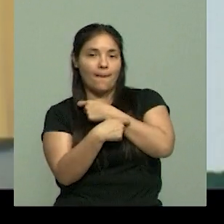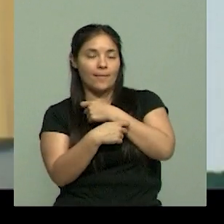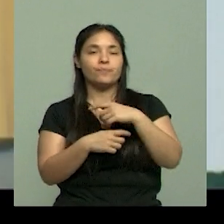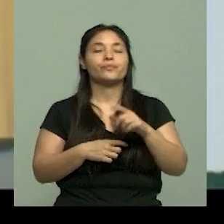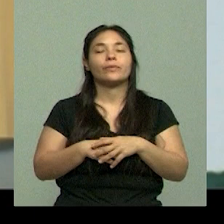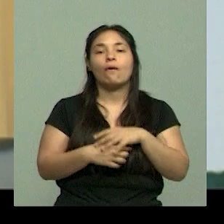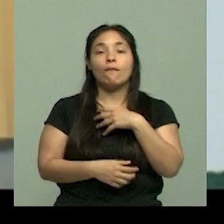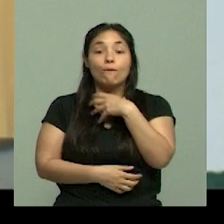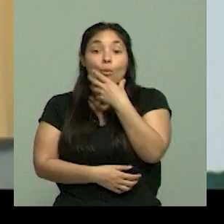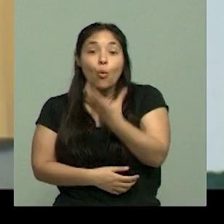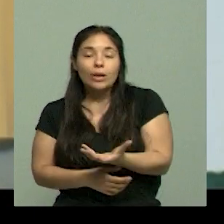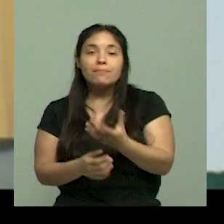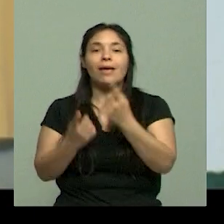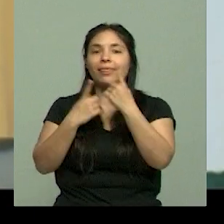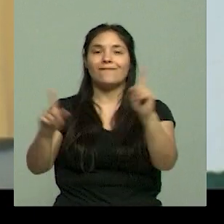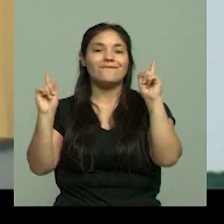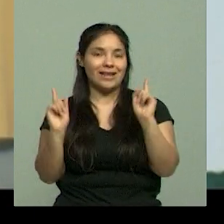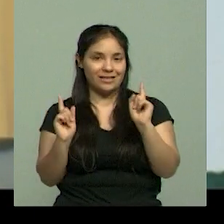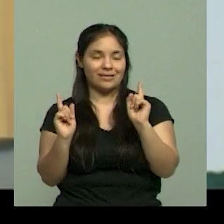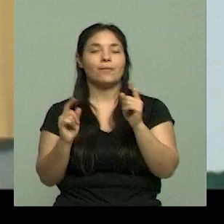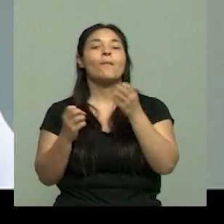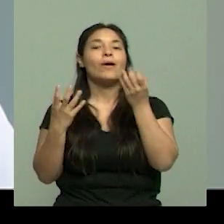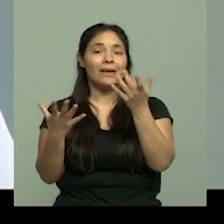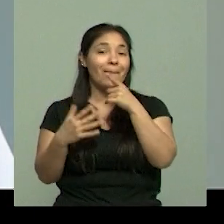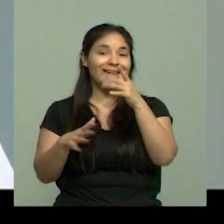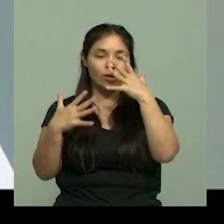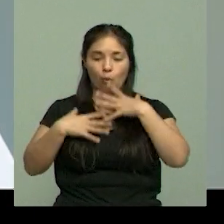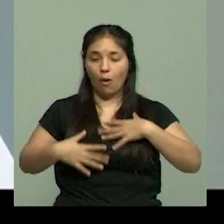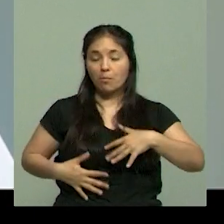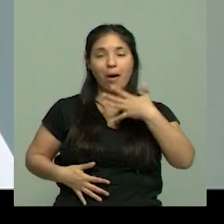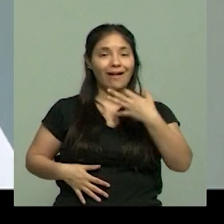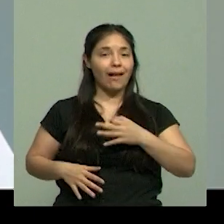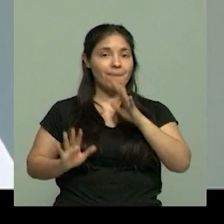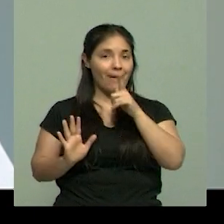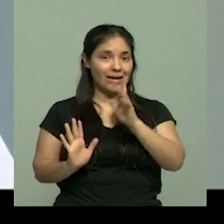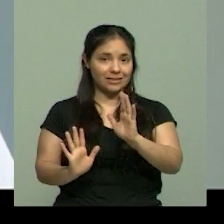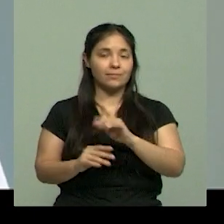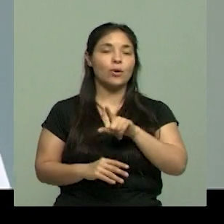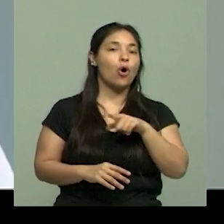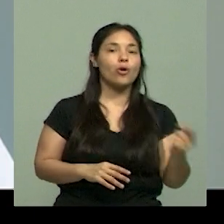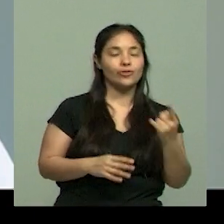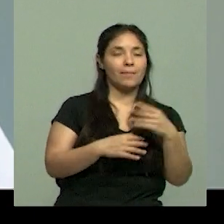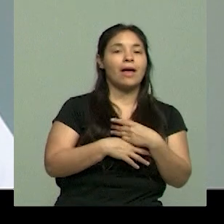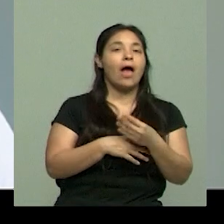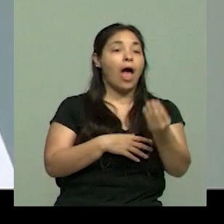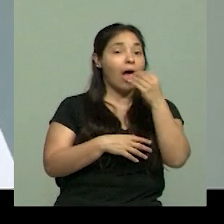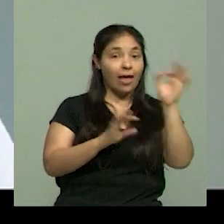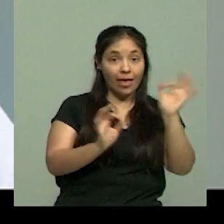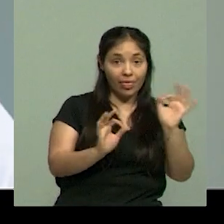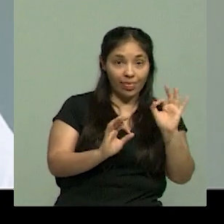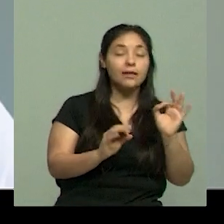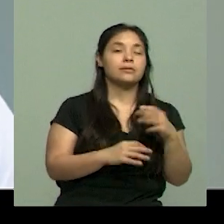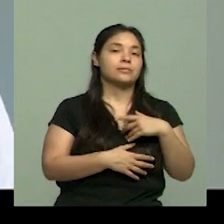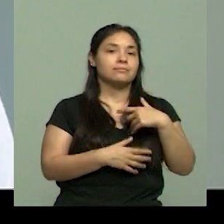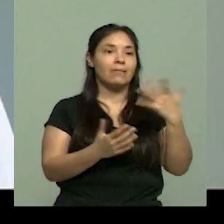es diferente porque, como te decía recién, aparentemente es un cuerpo como más real, pero en la anorexia sí suele predominar este tipo